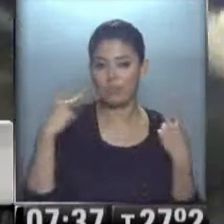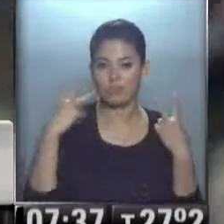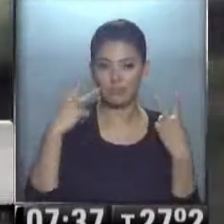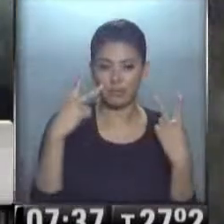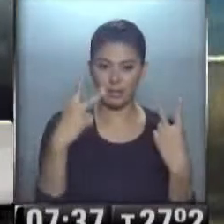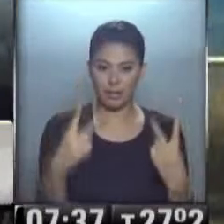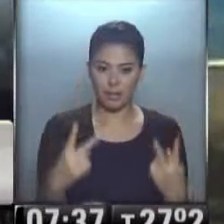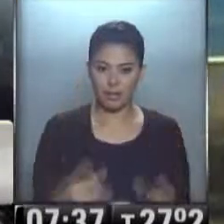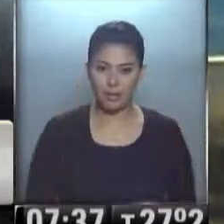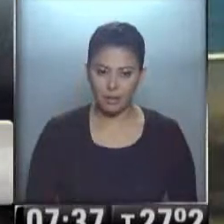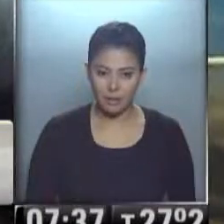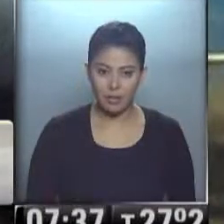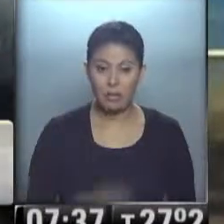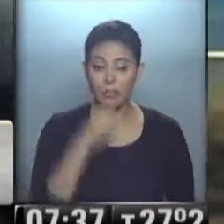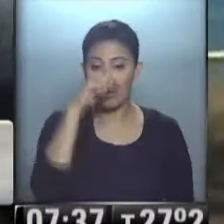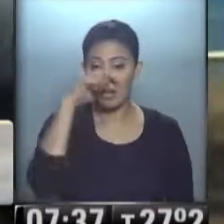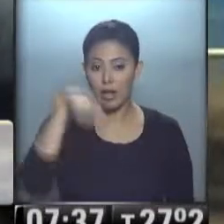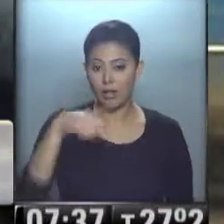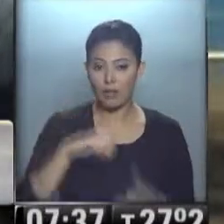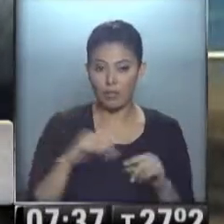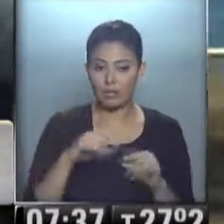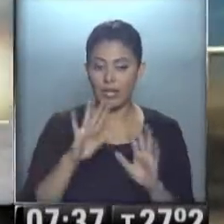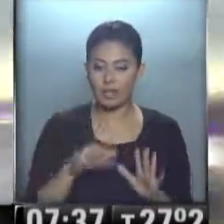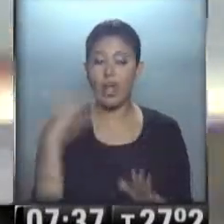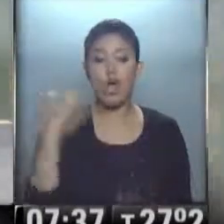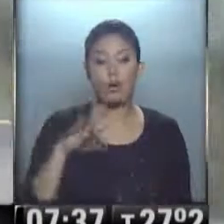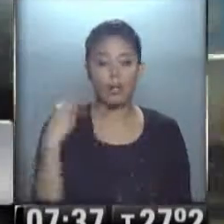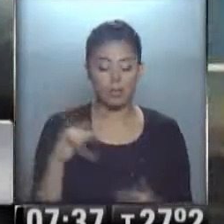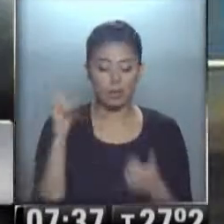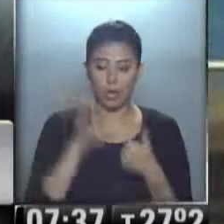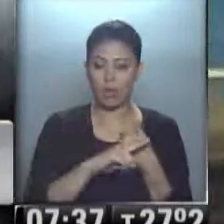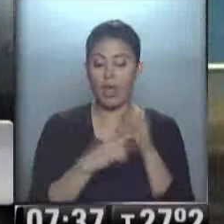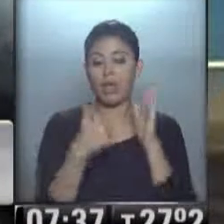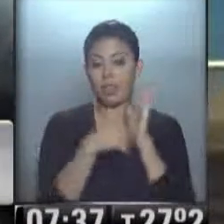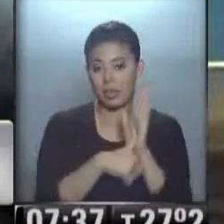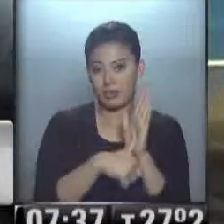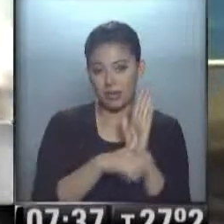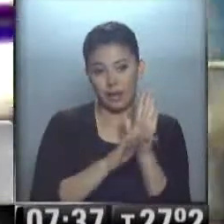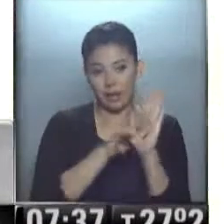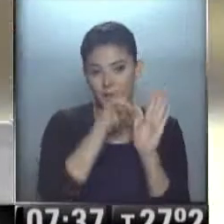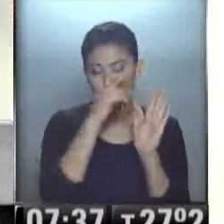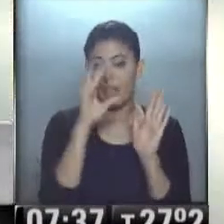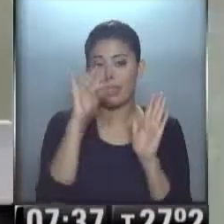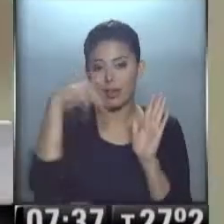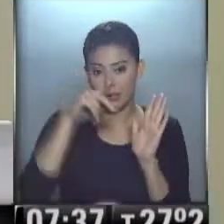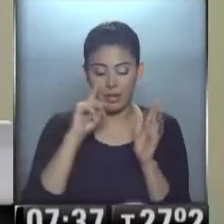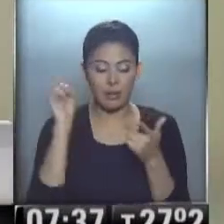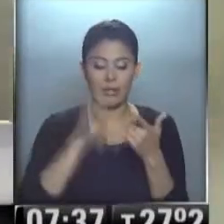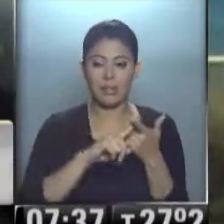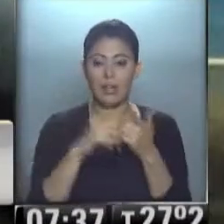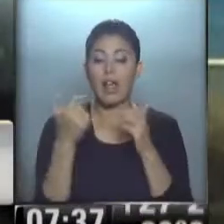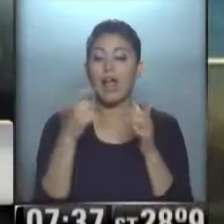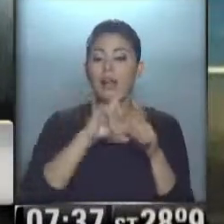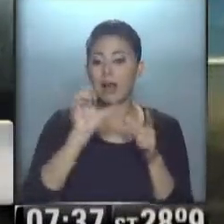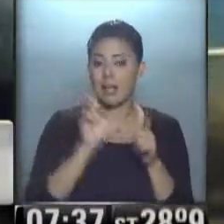tomar la ruta en estas fechas es obligatorio en principio llevar el documento nacional de identidad la licencia de